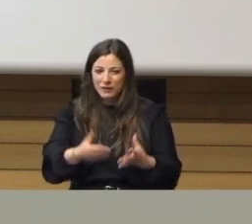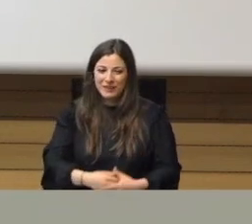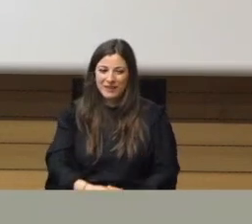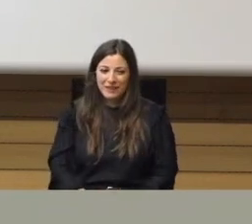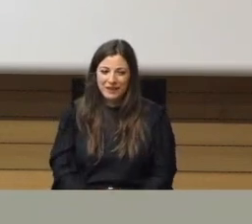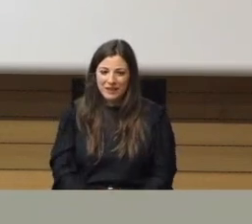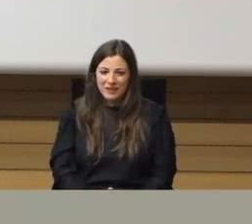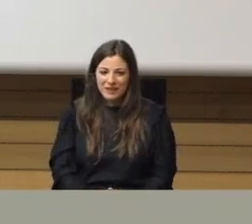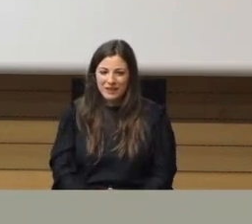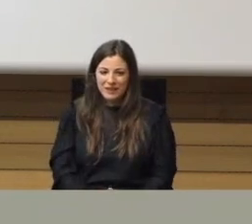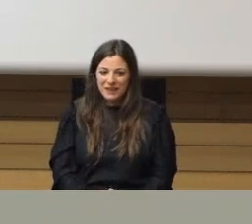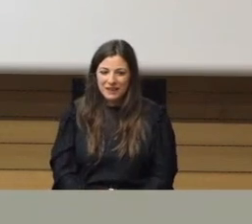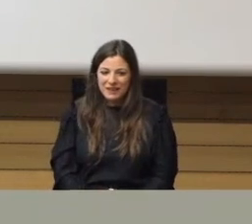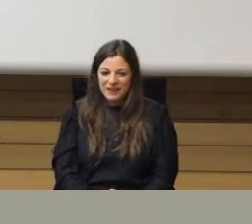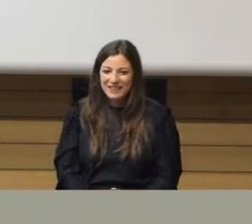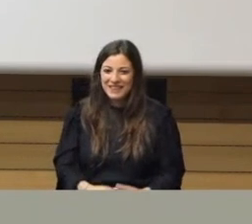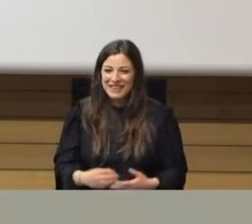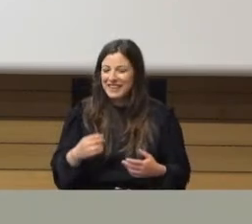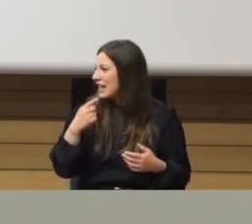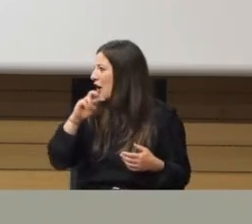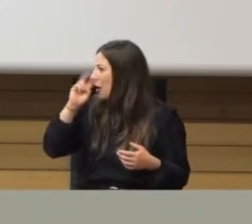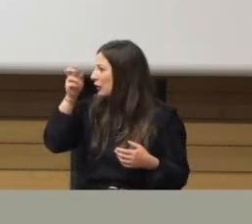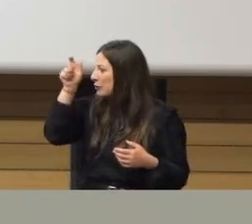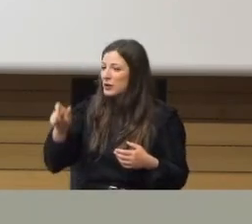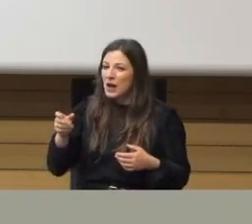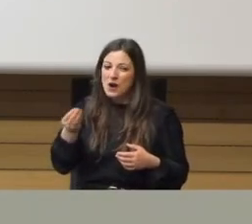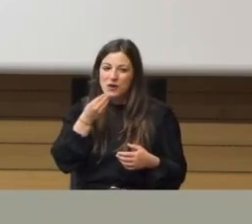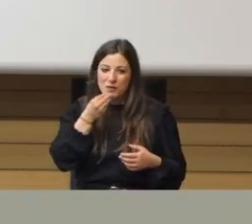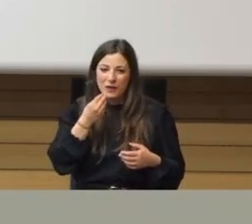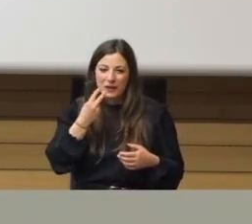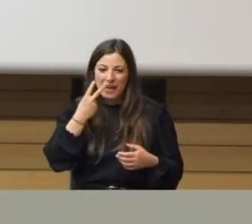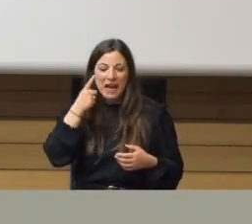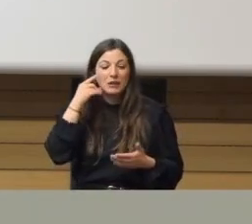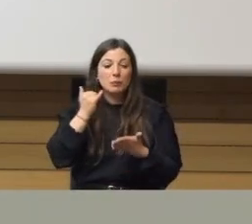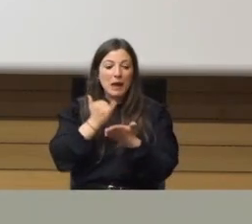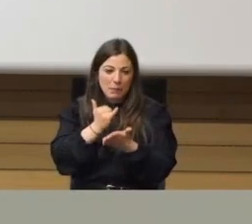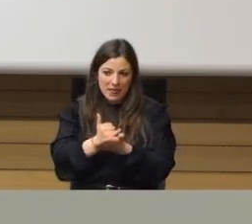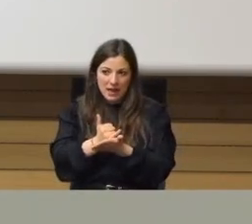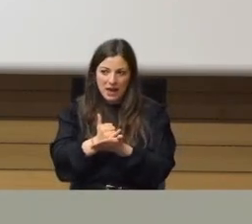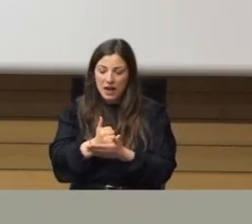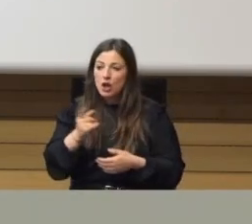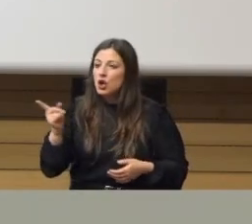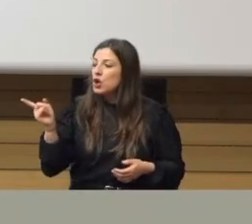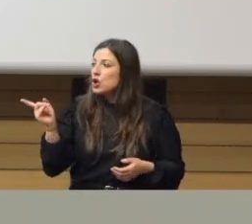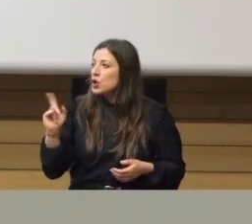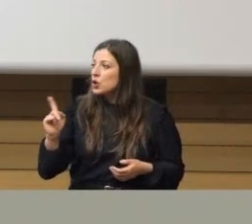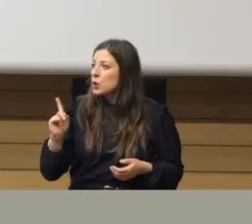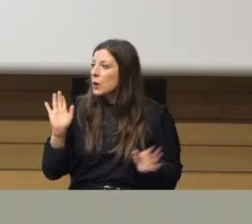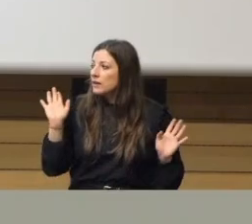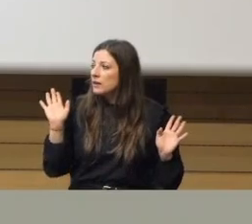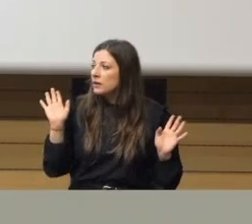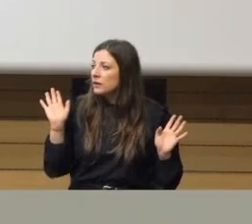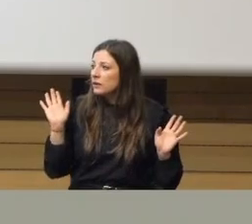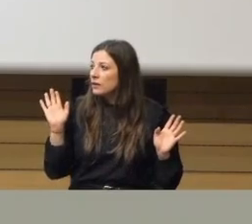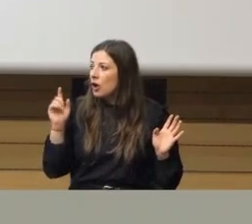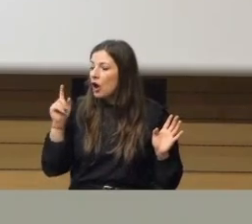Bien, luego vamos a tener otro consumidor, que es el consumidor experimental. No es el que quiera tener, es un loco que